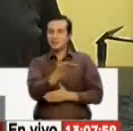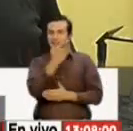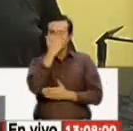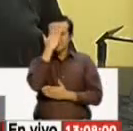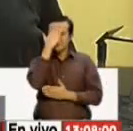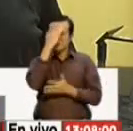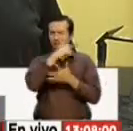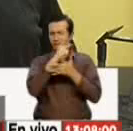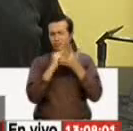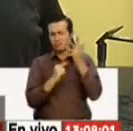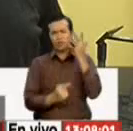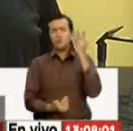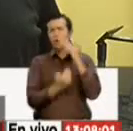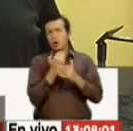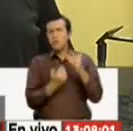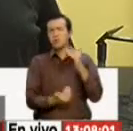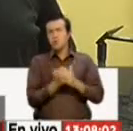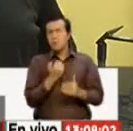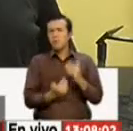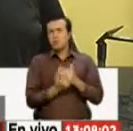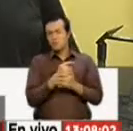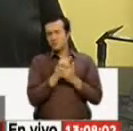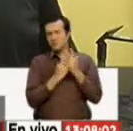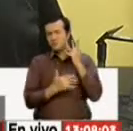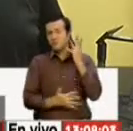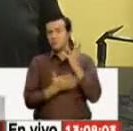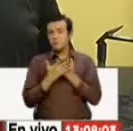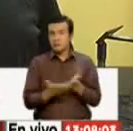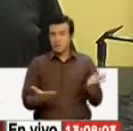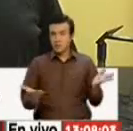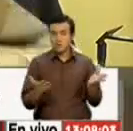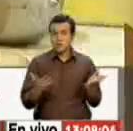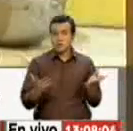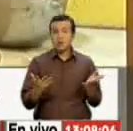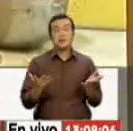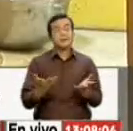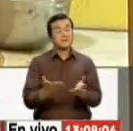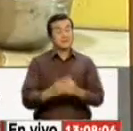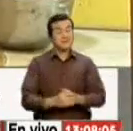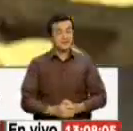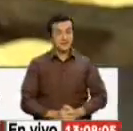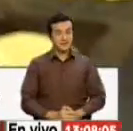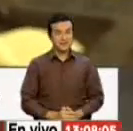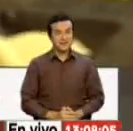algunos reinventos y aparte de hacer del tipo tradicional.